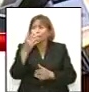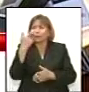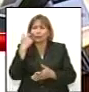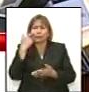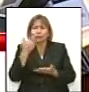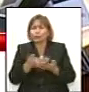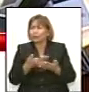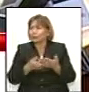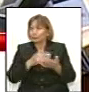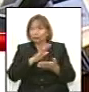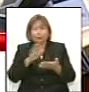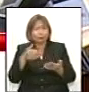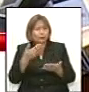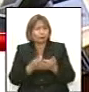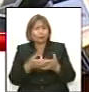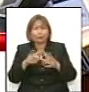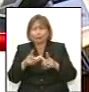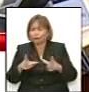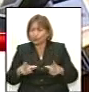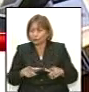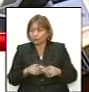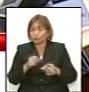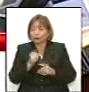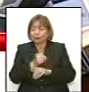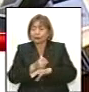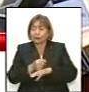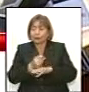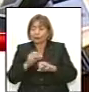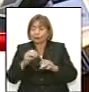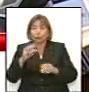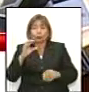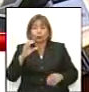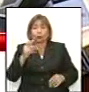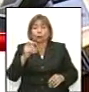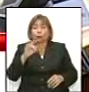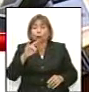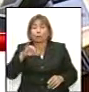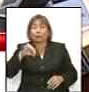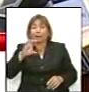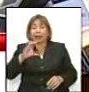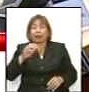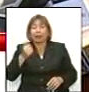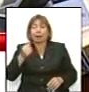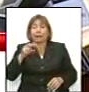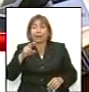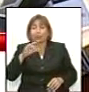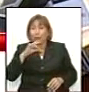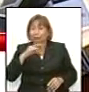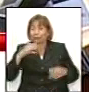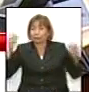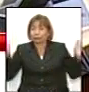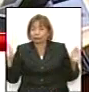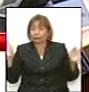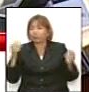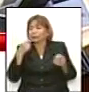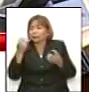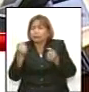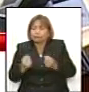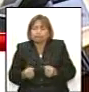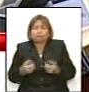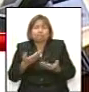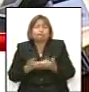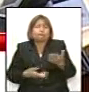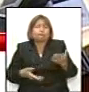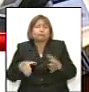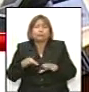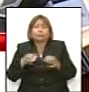de toda la zona de las casas asociadas a Túpac Amaru y Micaela Bastidas para justamente identificar las potencialidades, porque